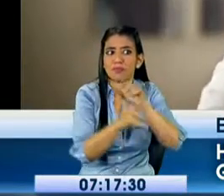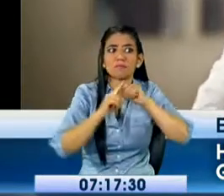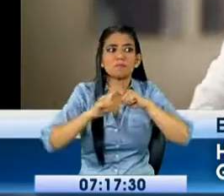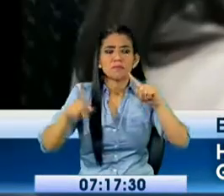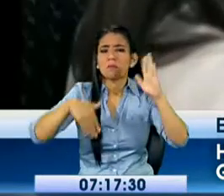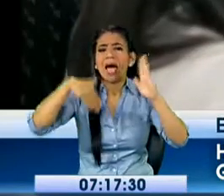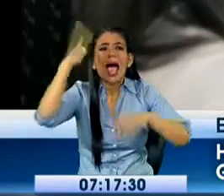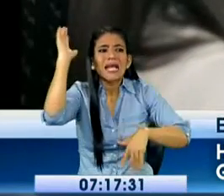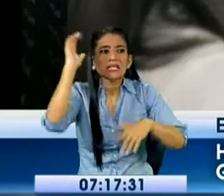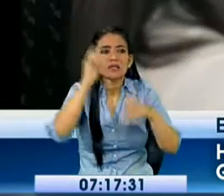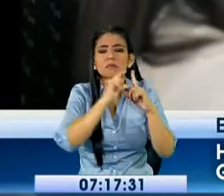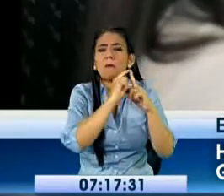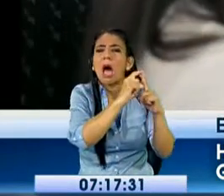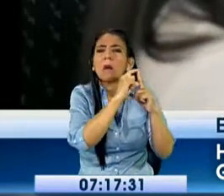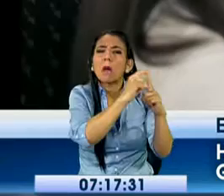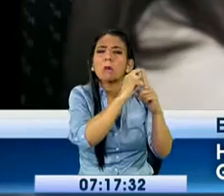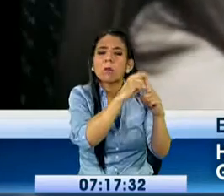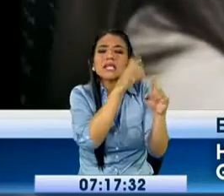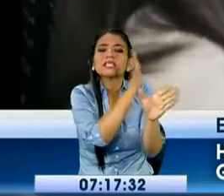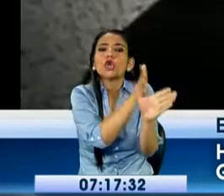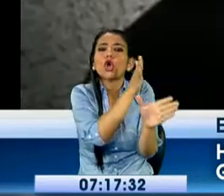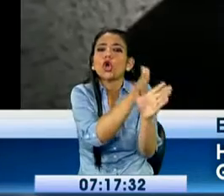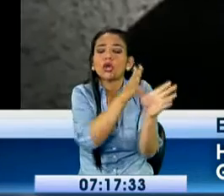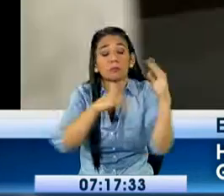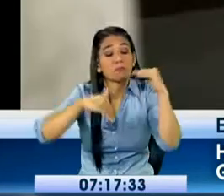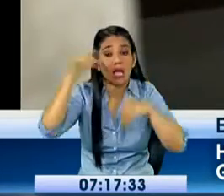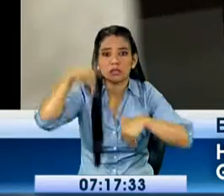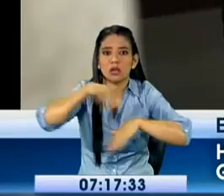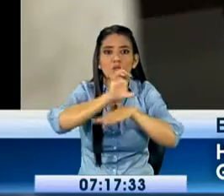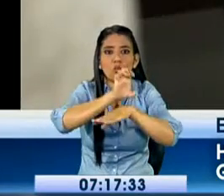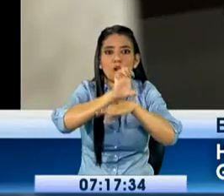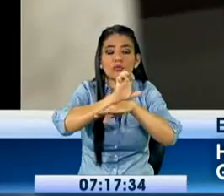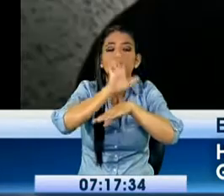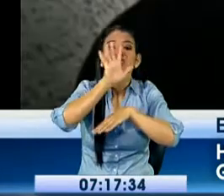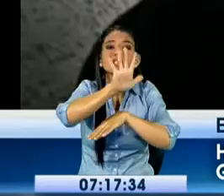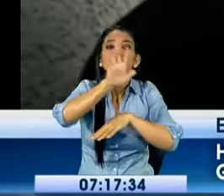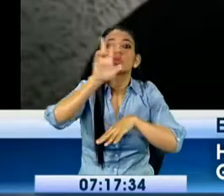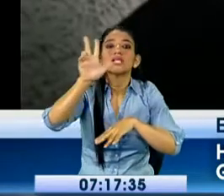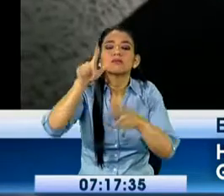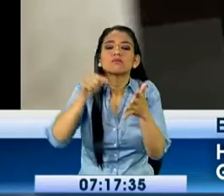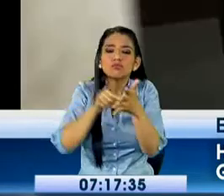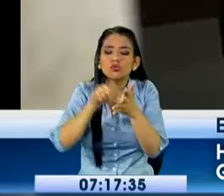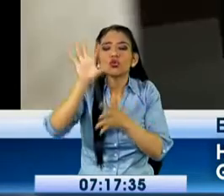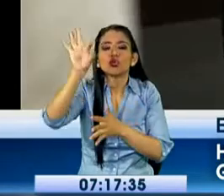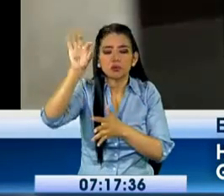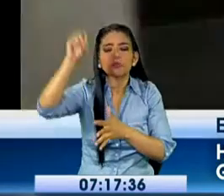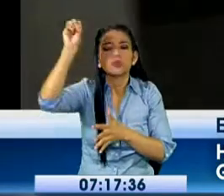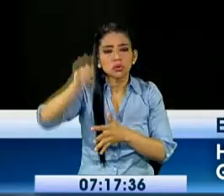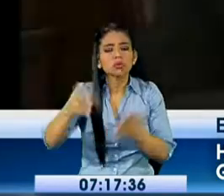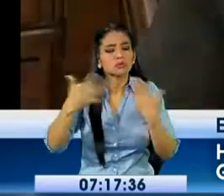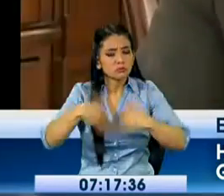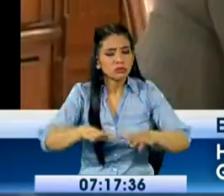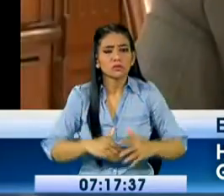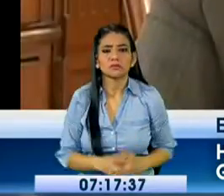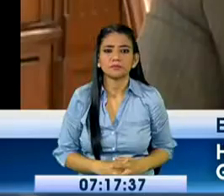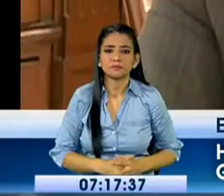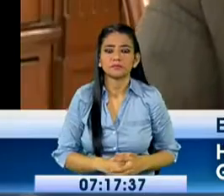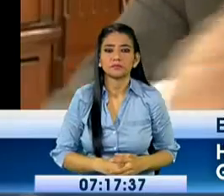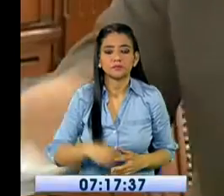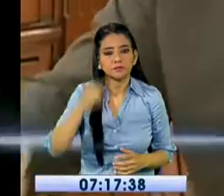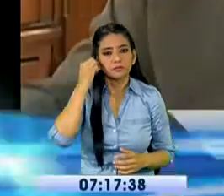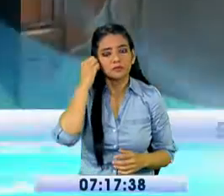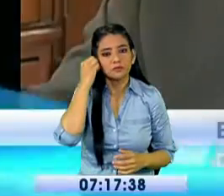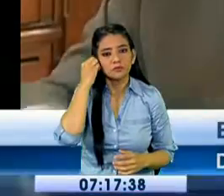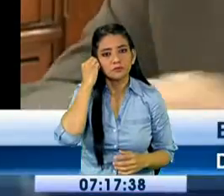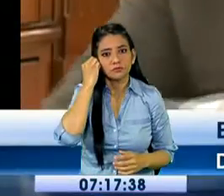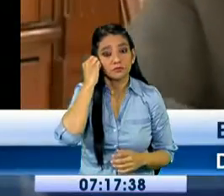más recurrente de violencia en el país, con el 53.9% de los casos. La primera fase es esta fase de